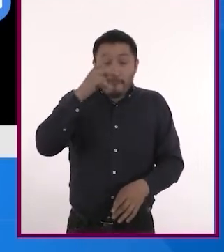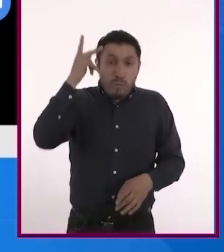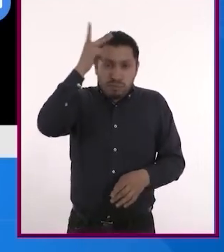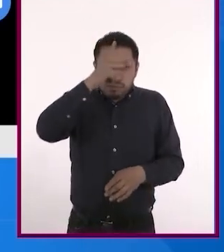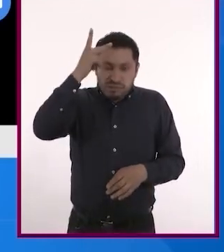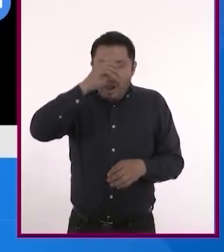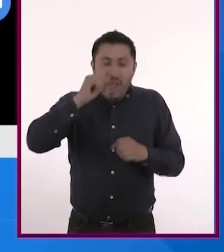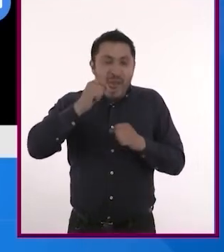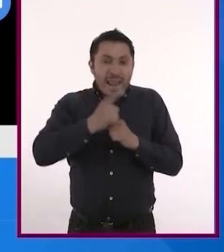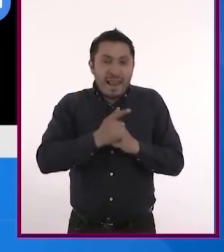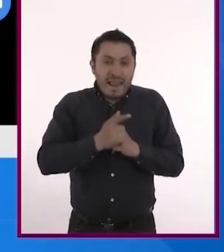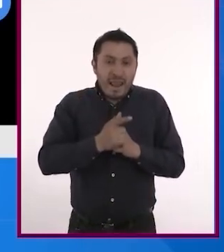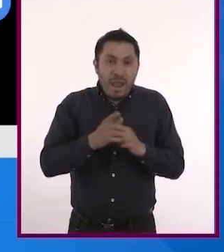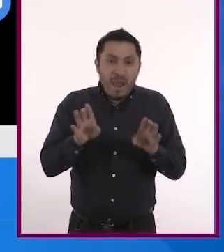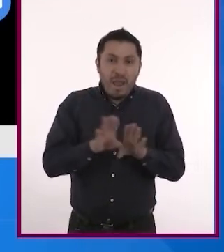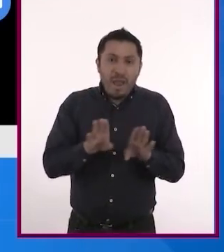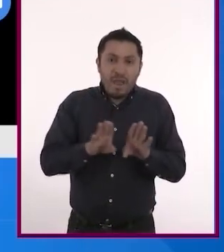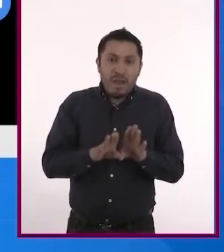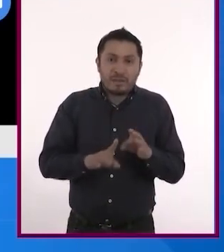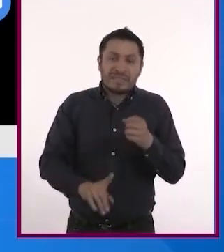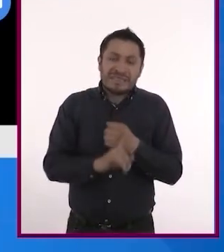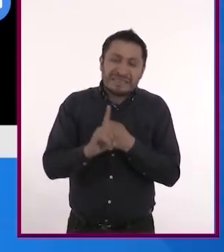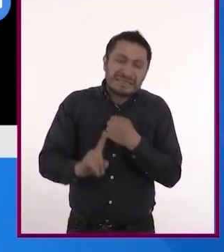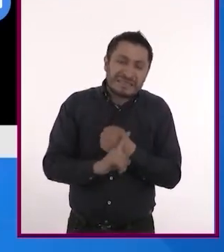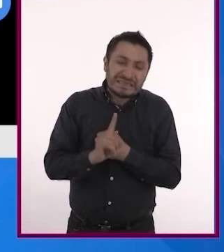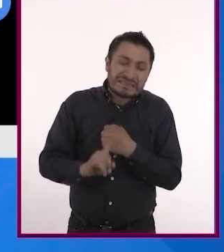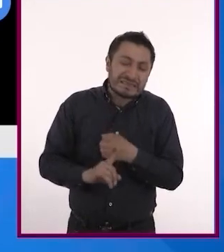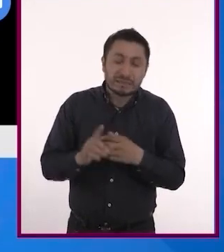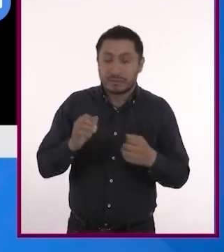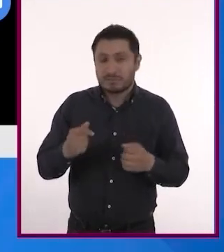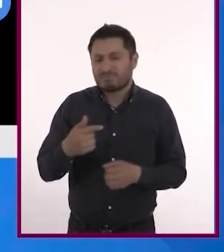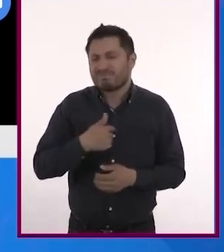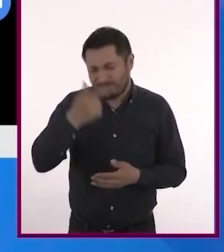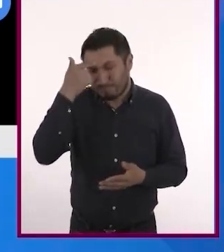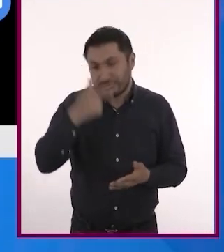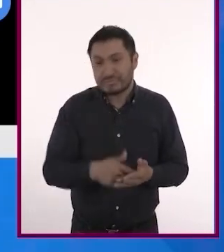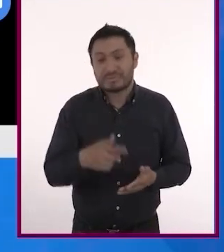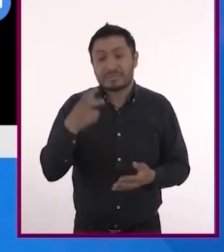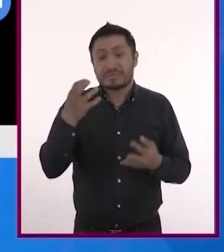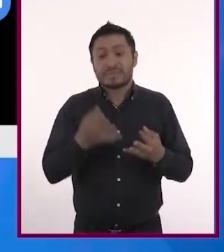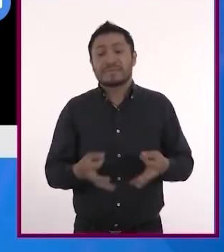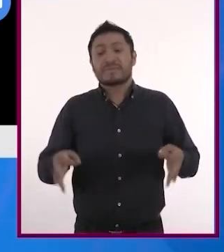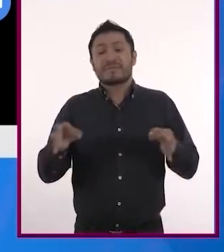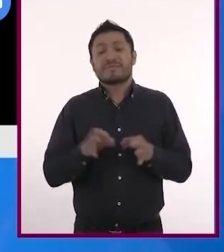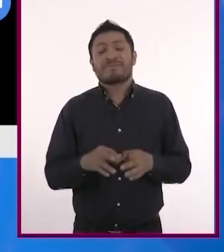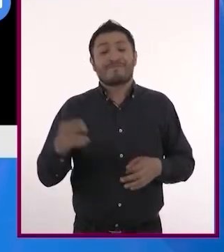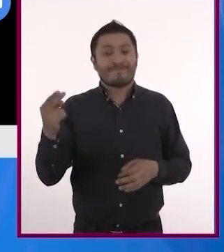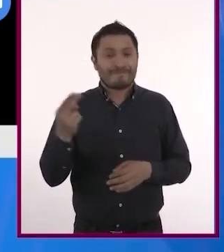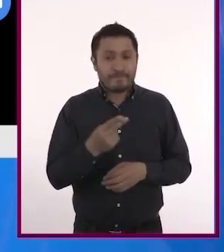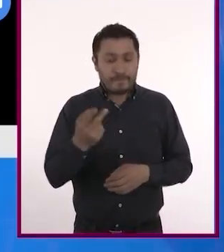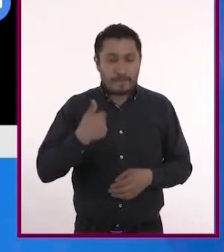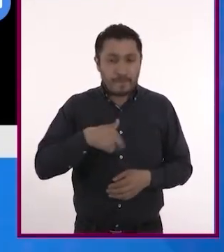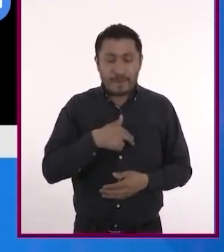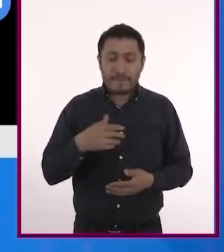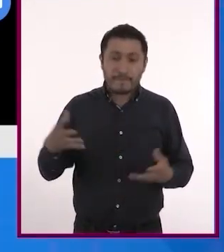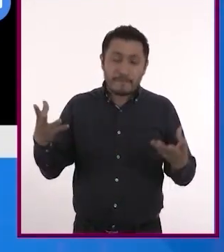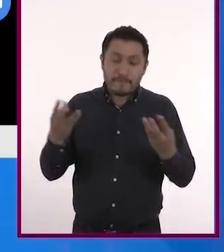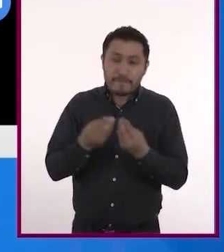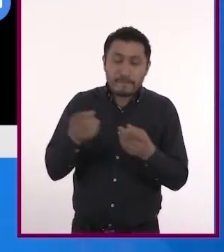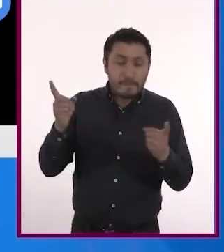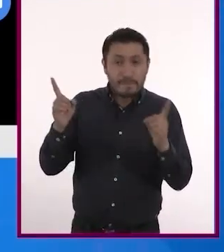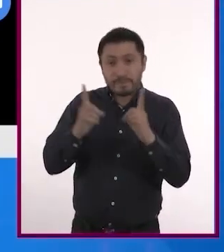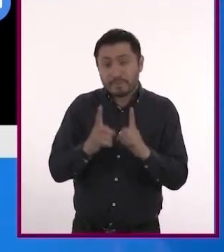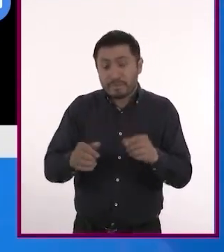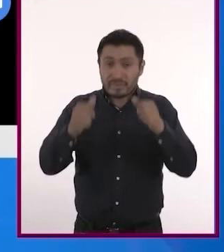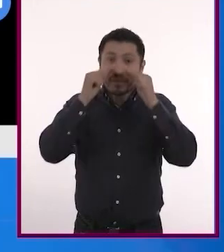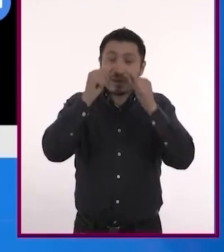psíquico, psicológico, problemático, yo creo que es central que estemos cerca, que lo escuchemos,